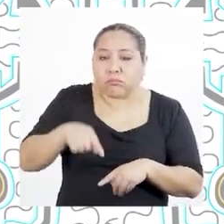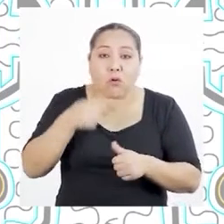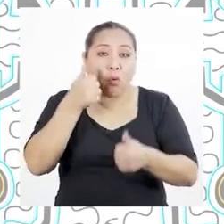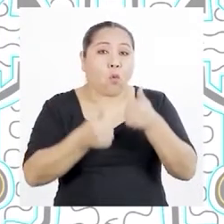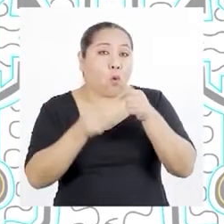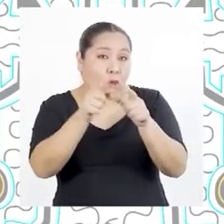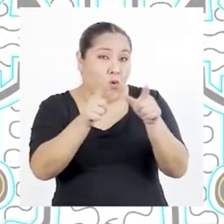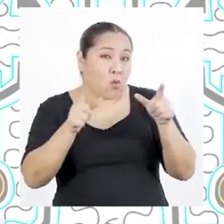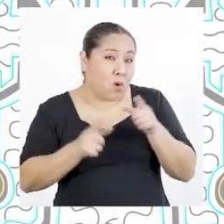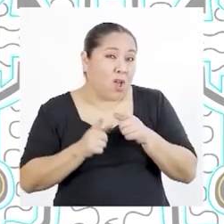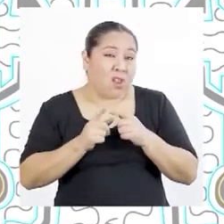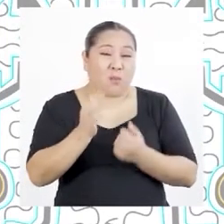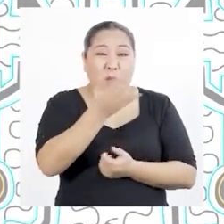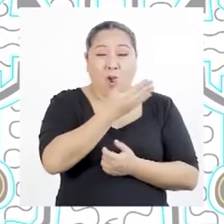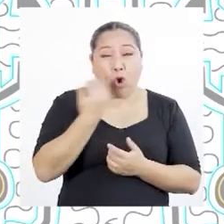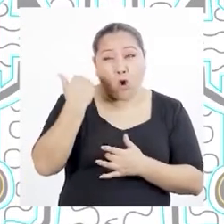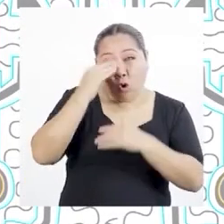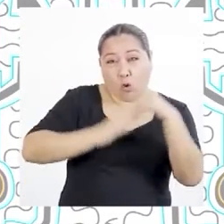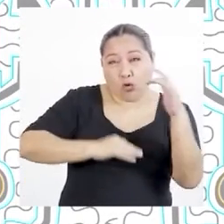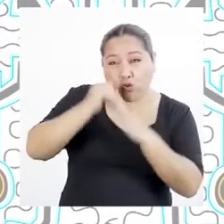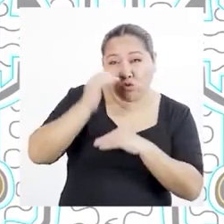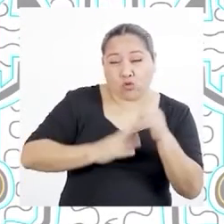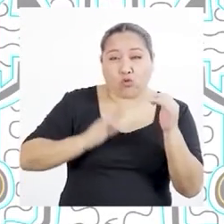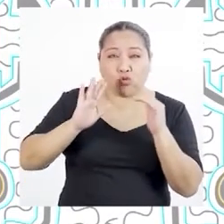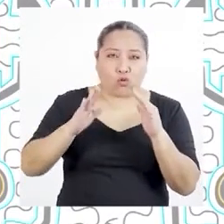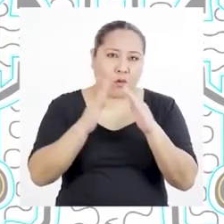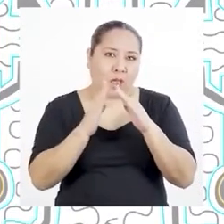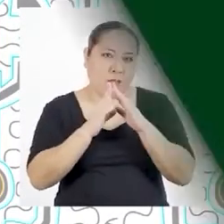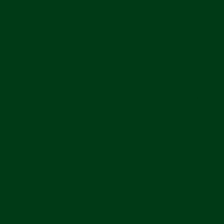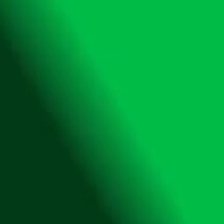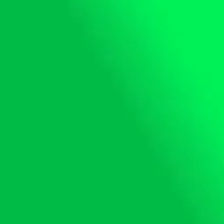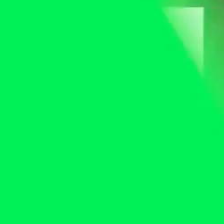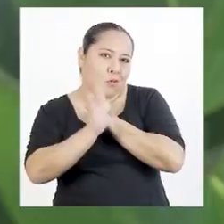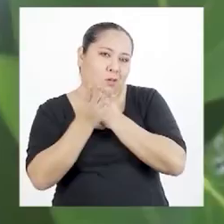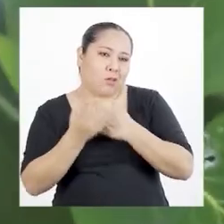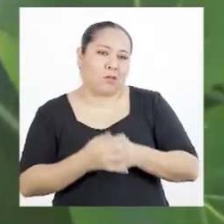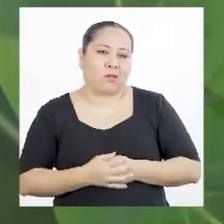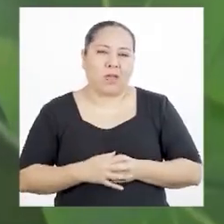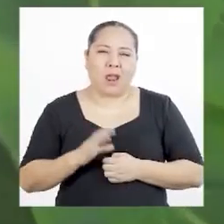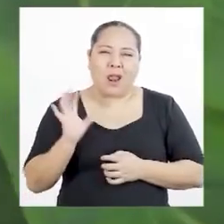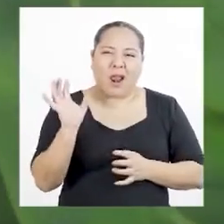lugar construir su casa en zona segura.